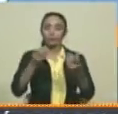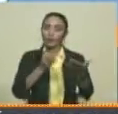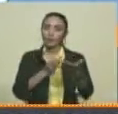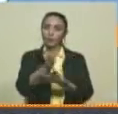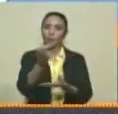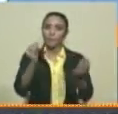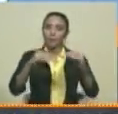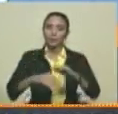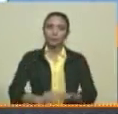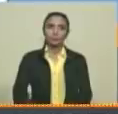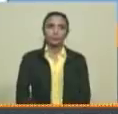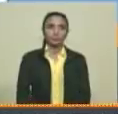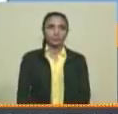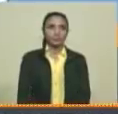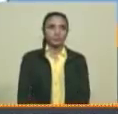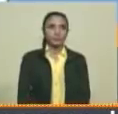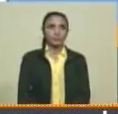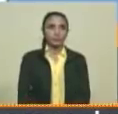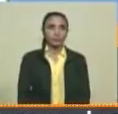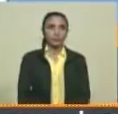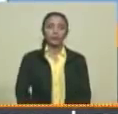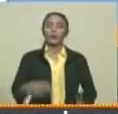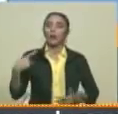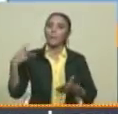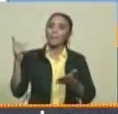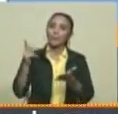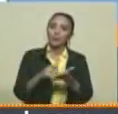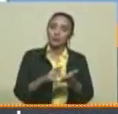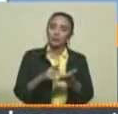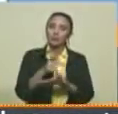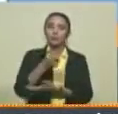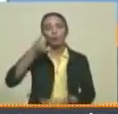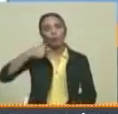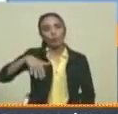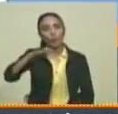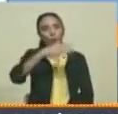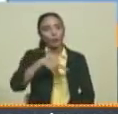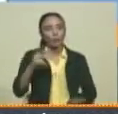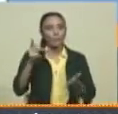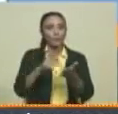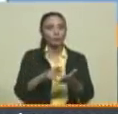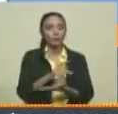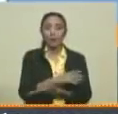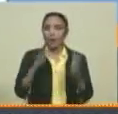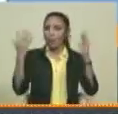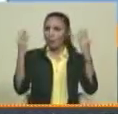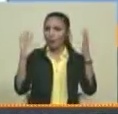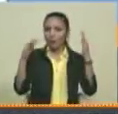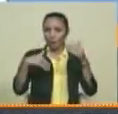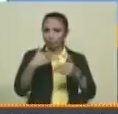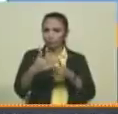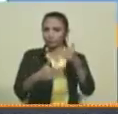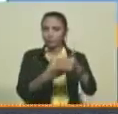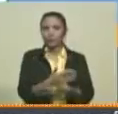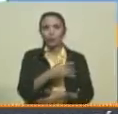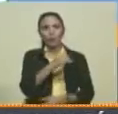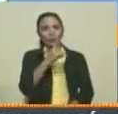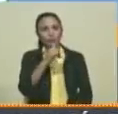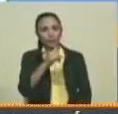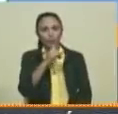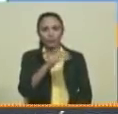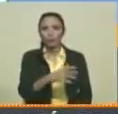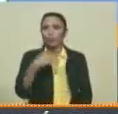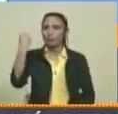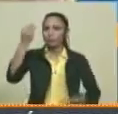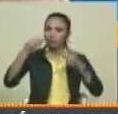Es ejercitar la participación con las manos, con la palabra, con el